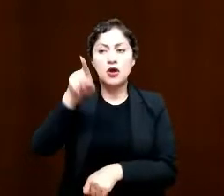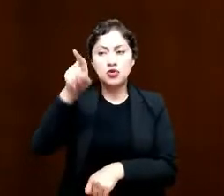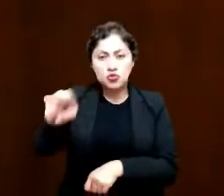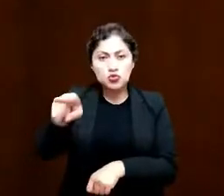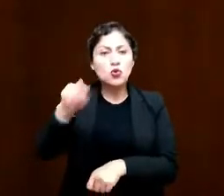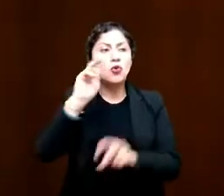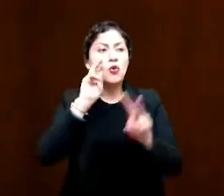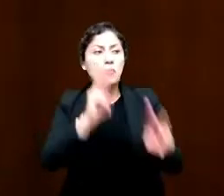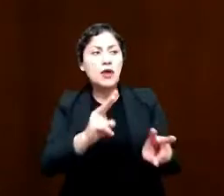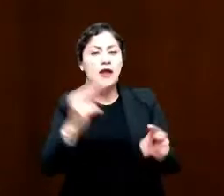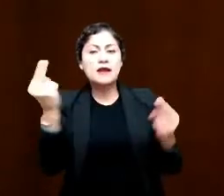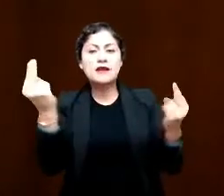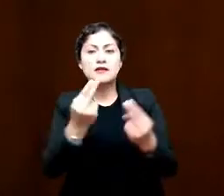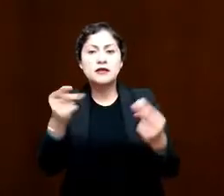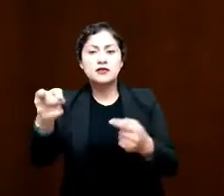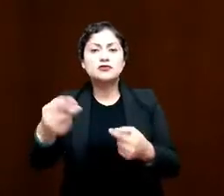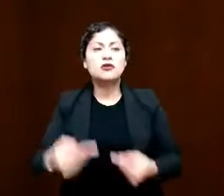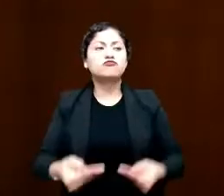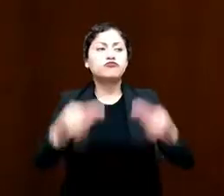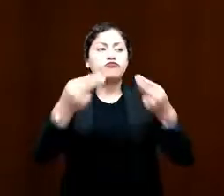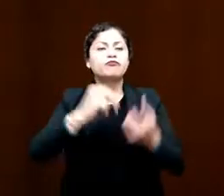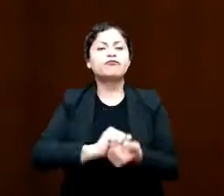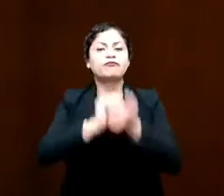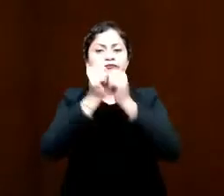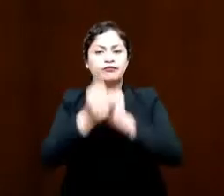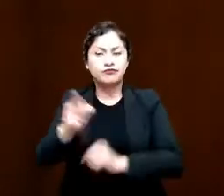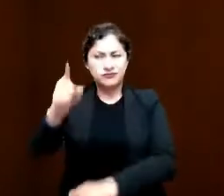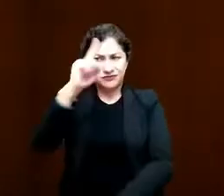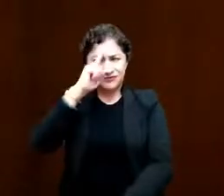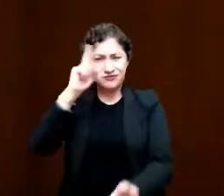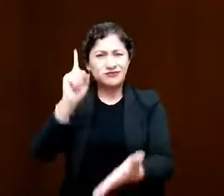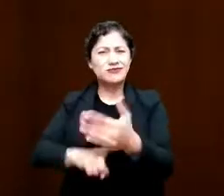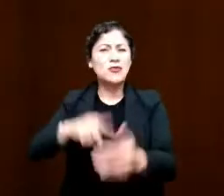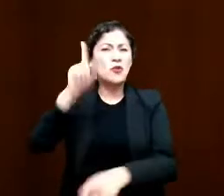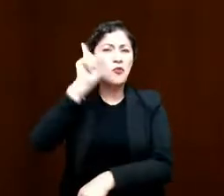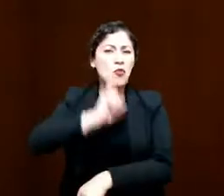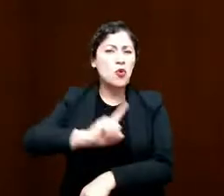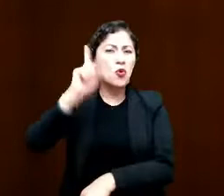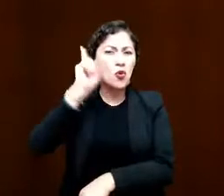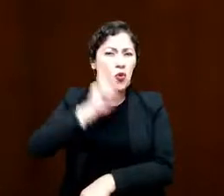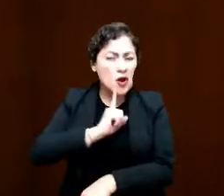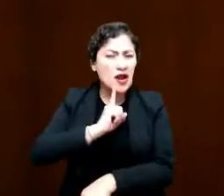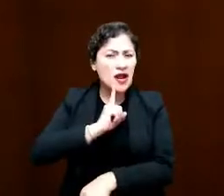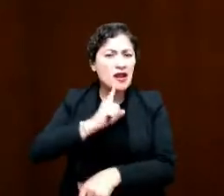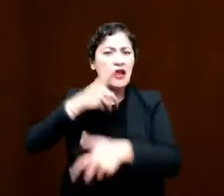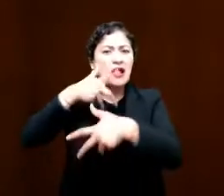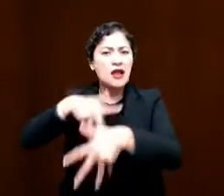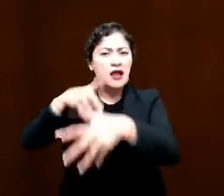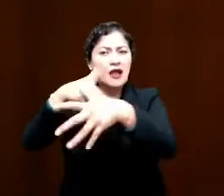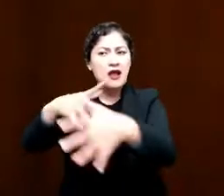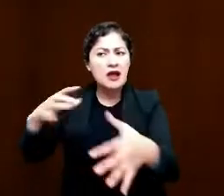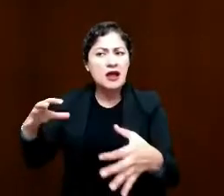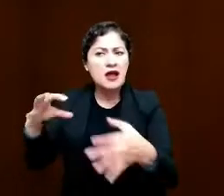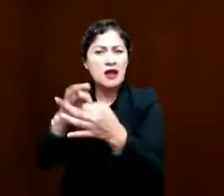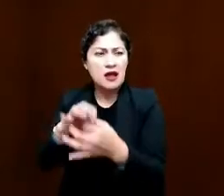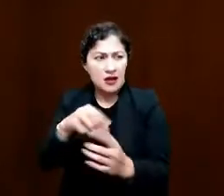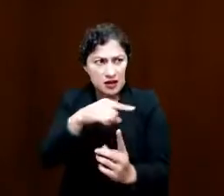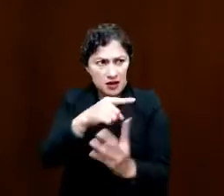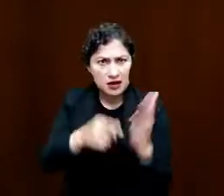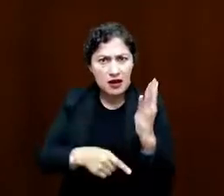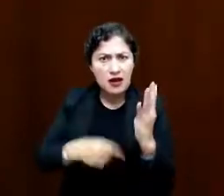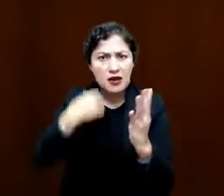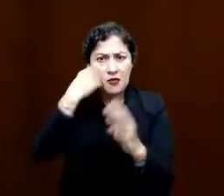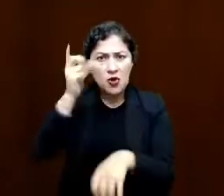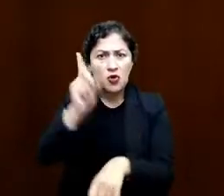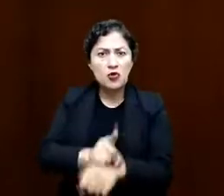en verdad creen que las mexiquenses irían a sus actos proselitistas por voluntad propia